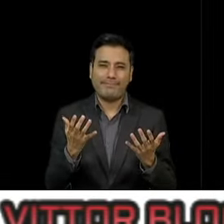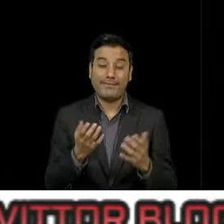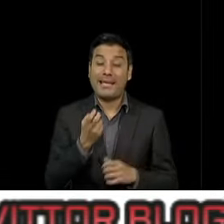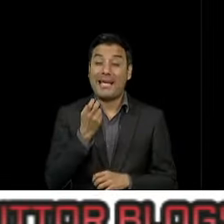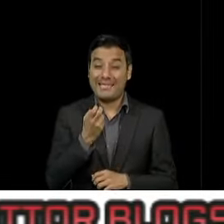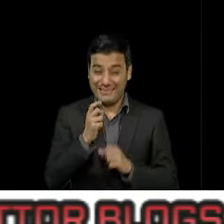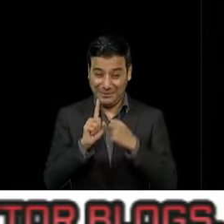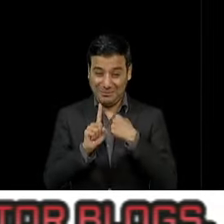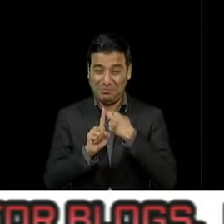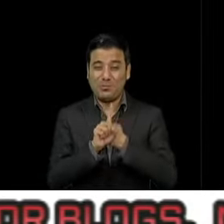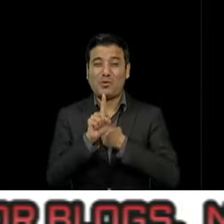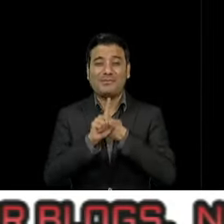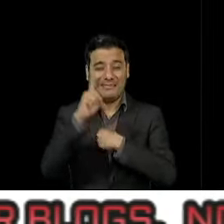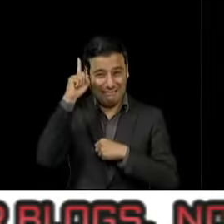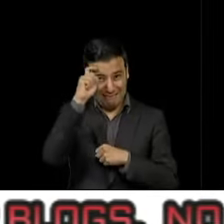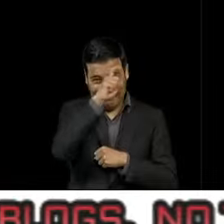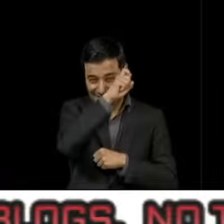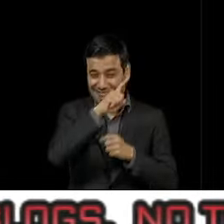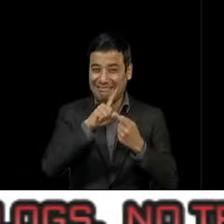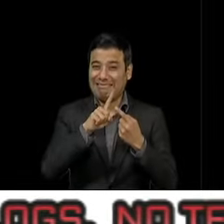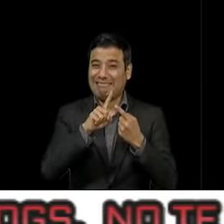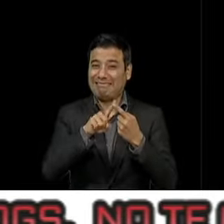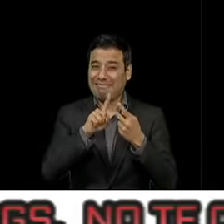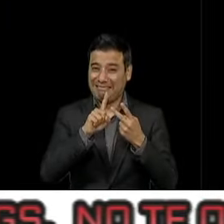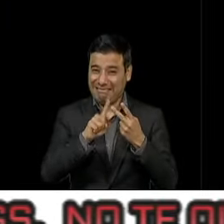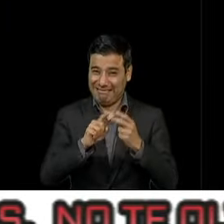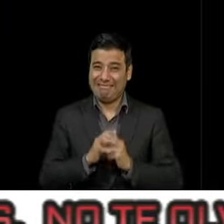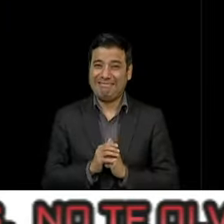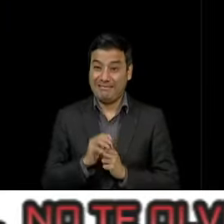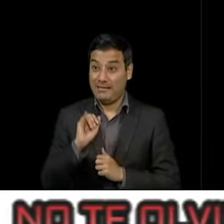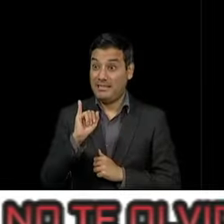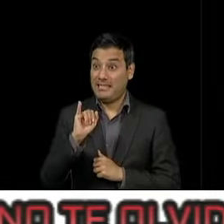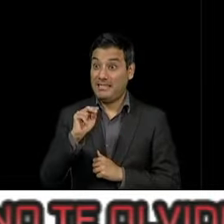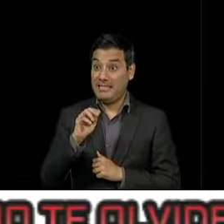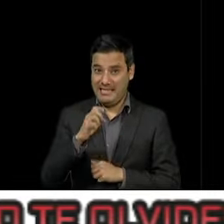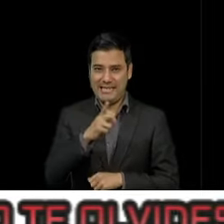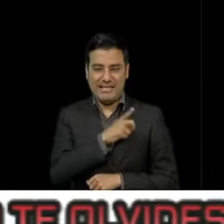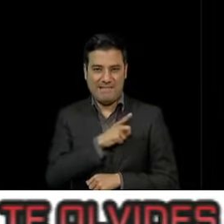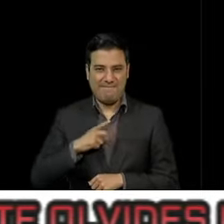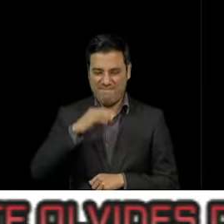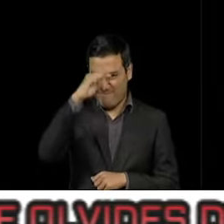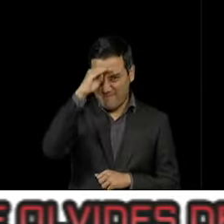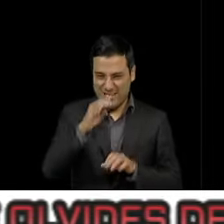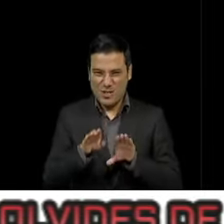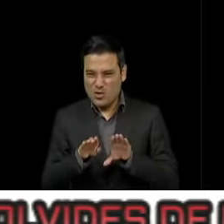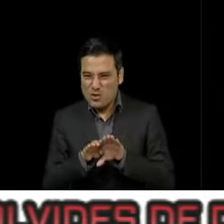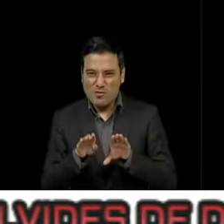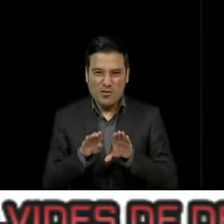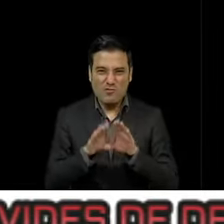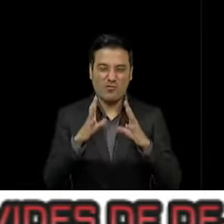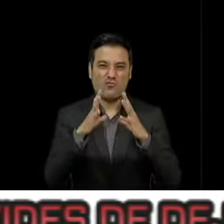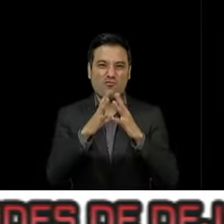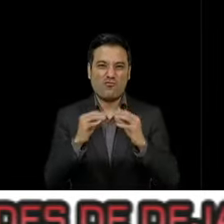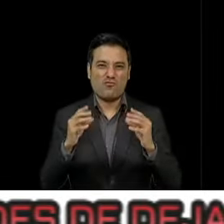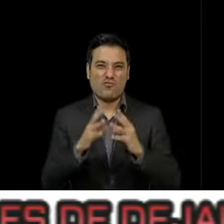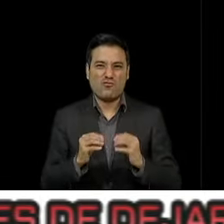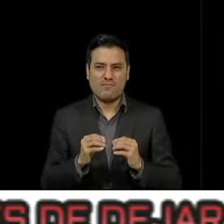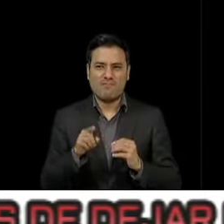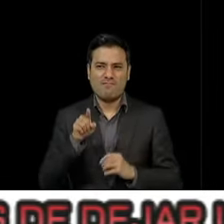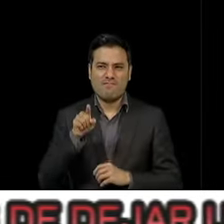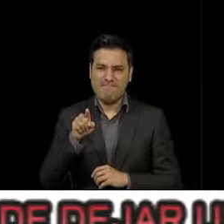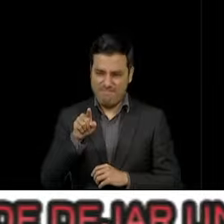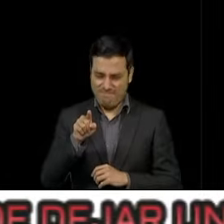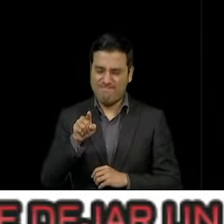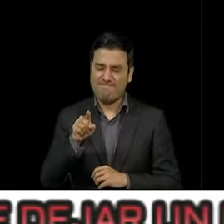retos que tiene esta autoridad electoral. Es el árbitro de todas y de todos, pero también tiene que ejercer sus facultades.